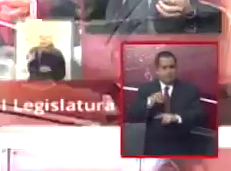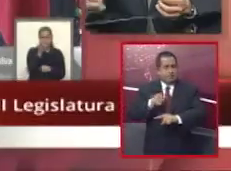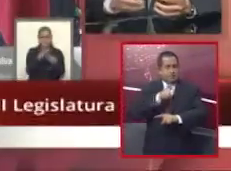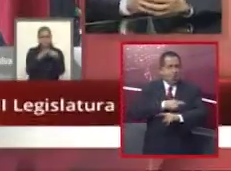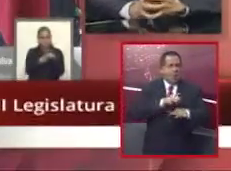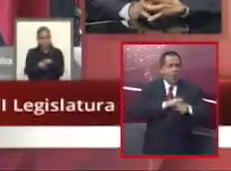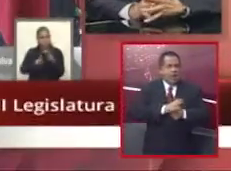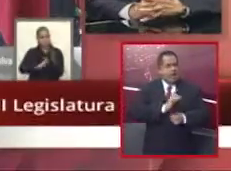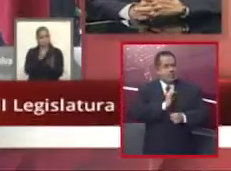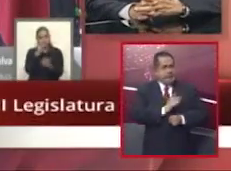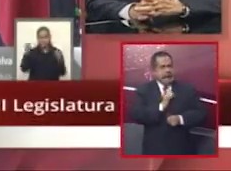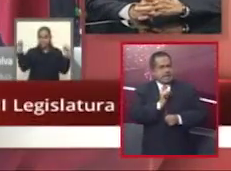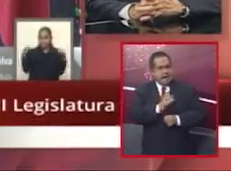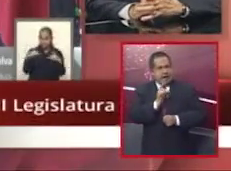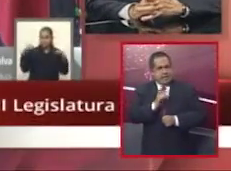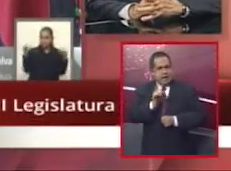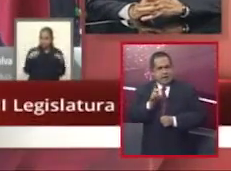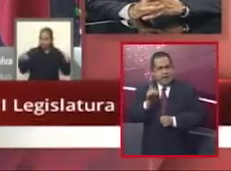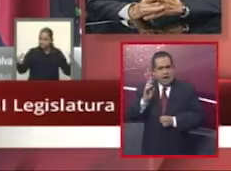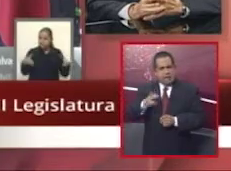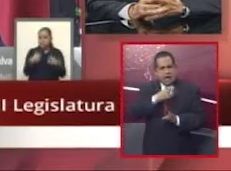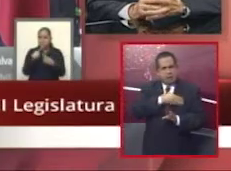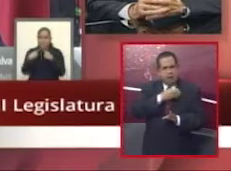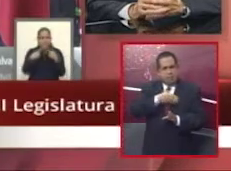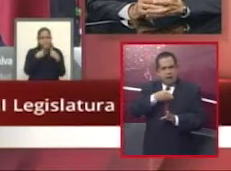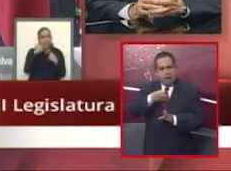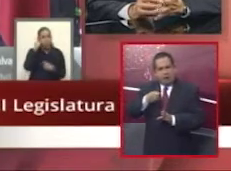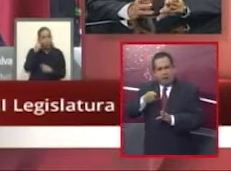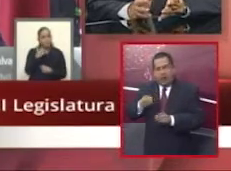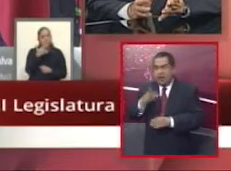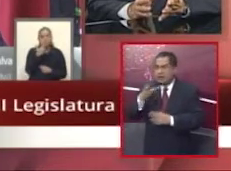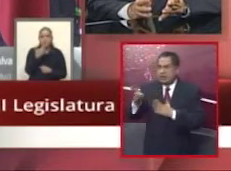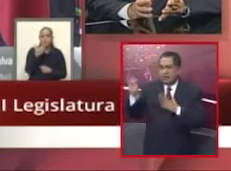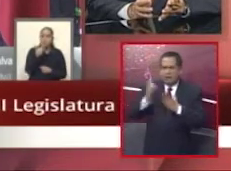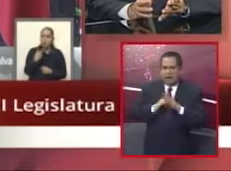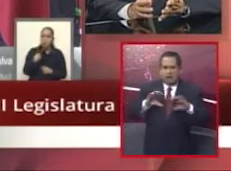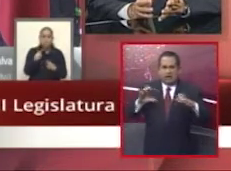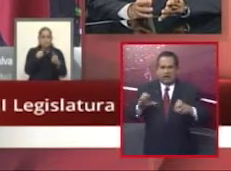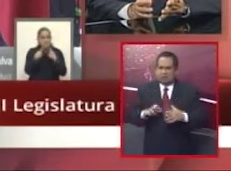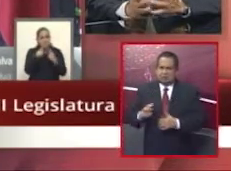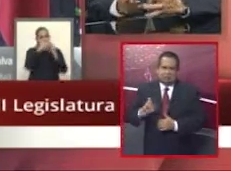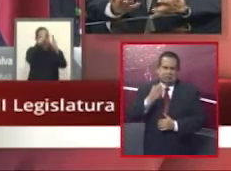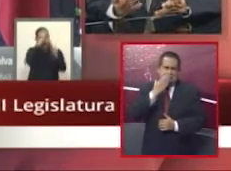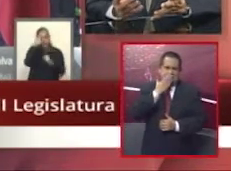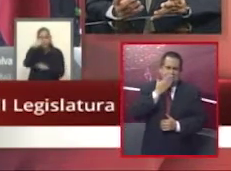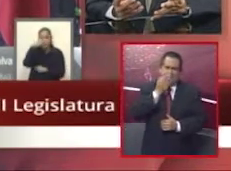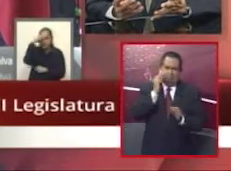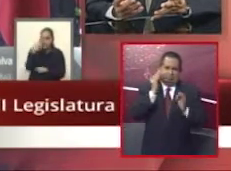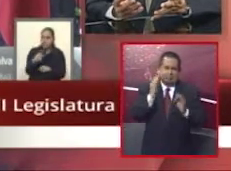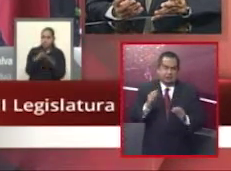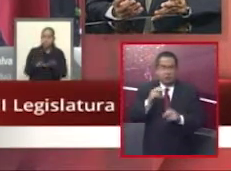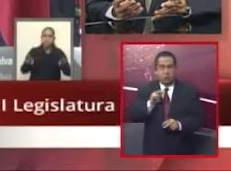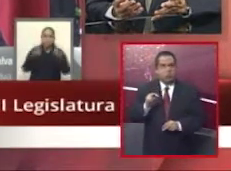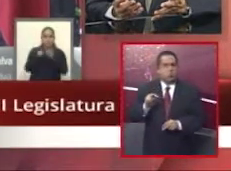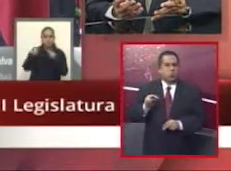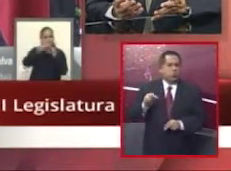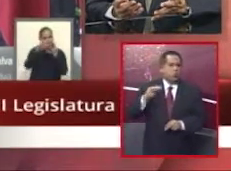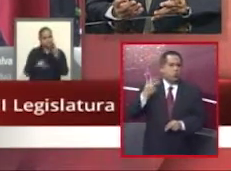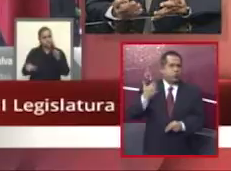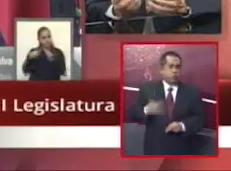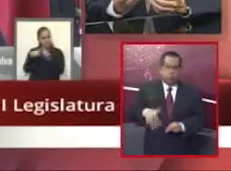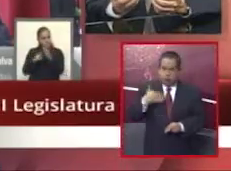habíamos hecho en esos 3 meses y medio de trabajo legislativo, y nos dimos cuenta que había